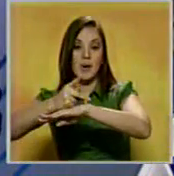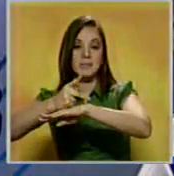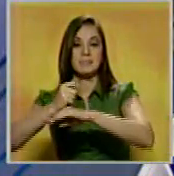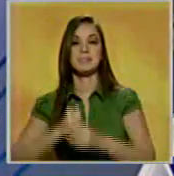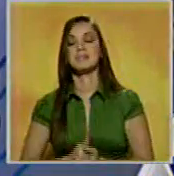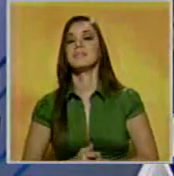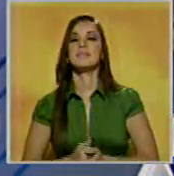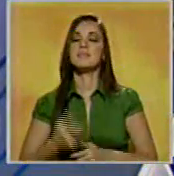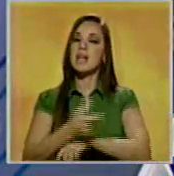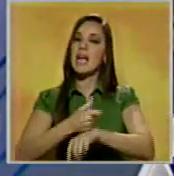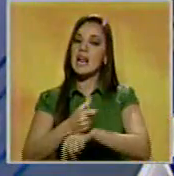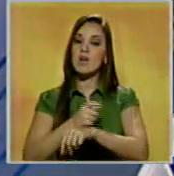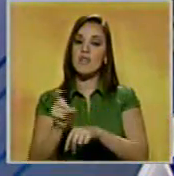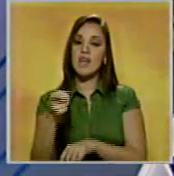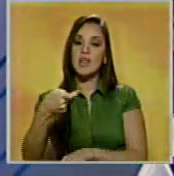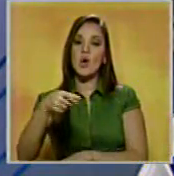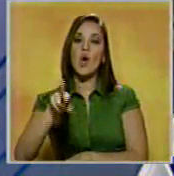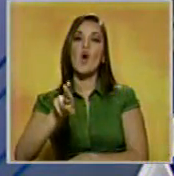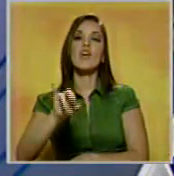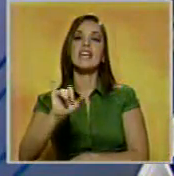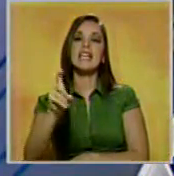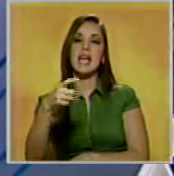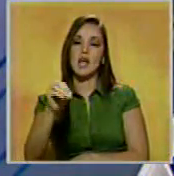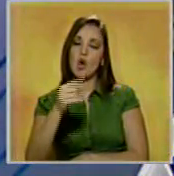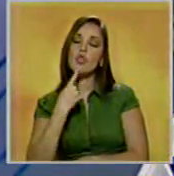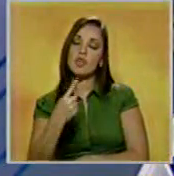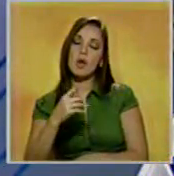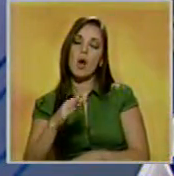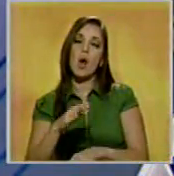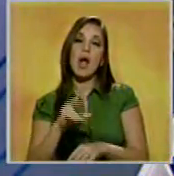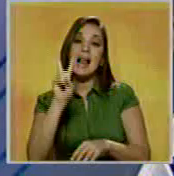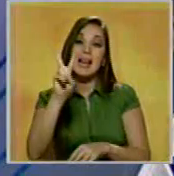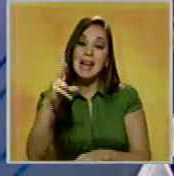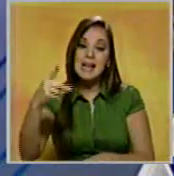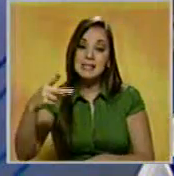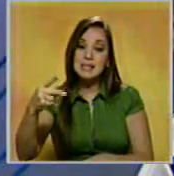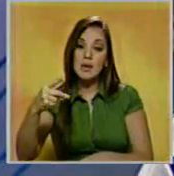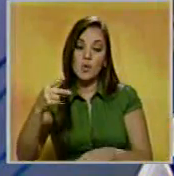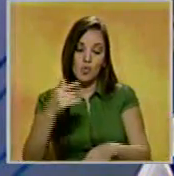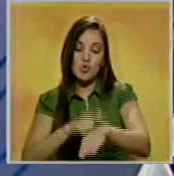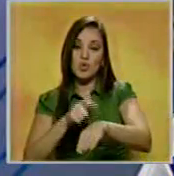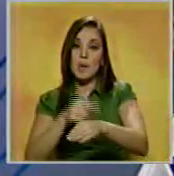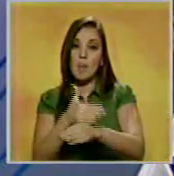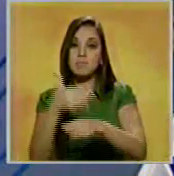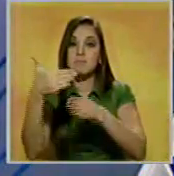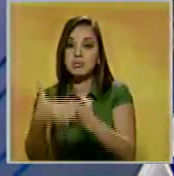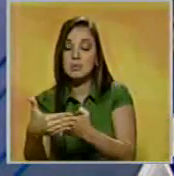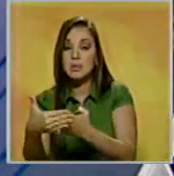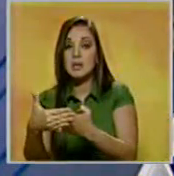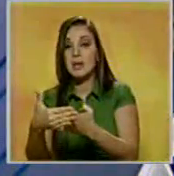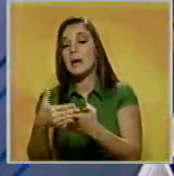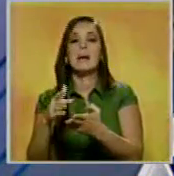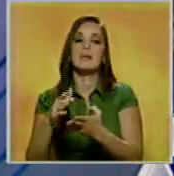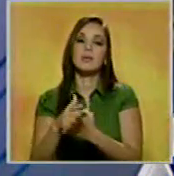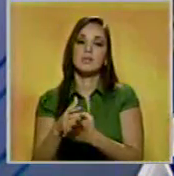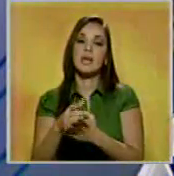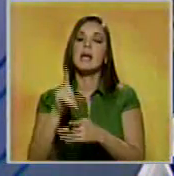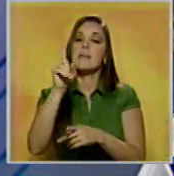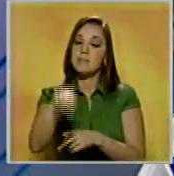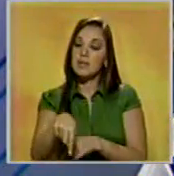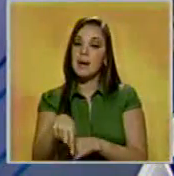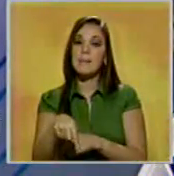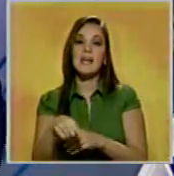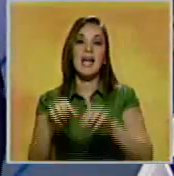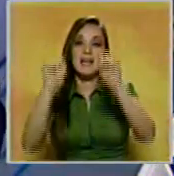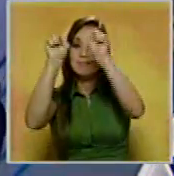el gobierno griego decretó este miércoles la segunda prórroga del corralito impuesto desde hace 10 días en el país Heleno al igual que el cierre de